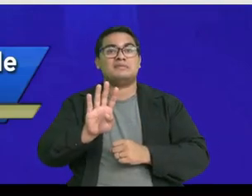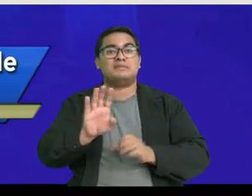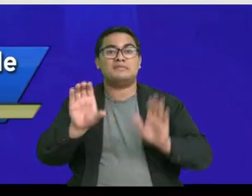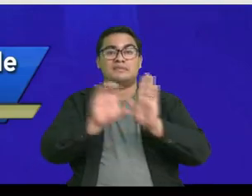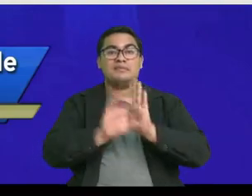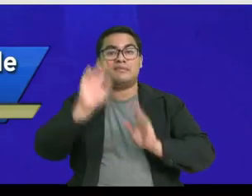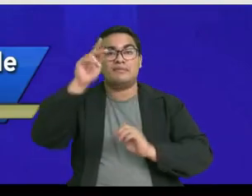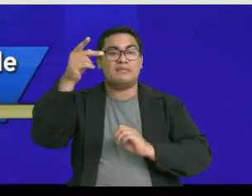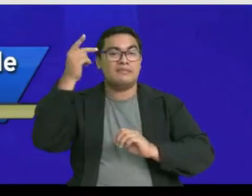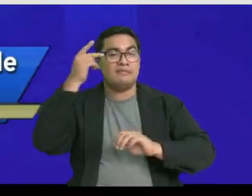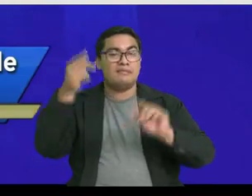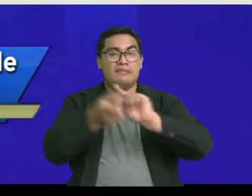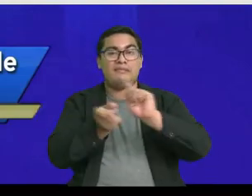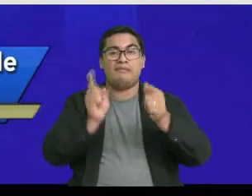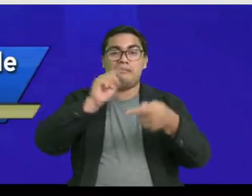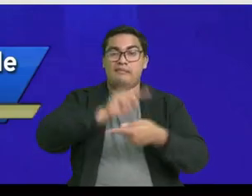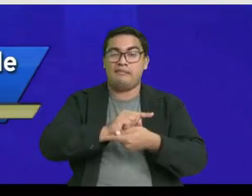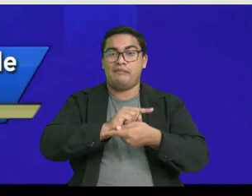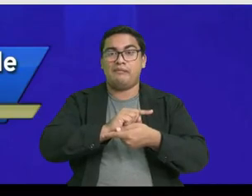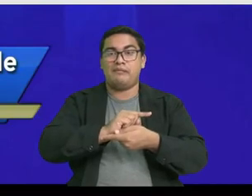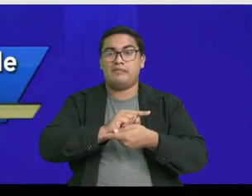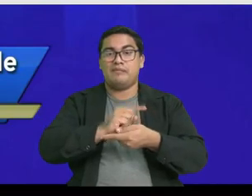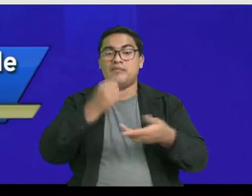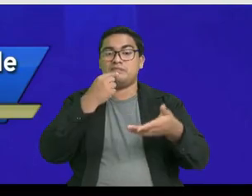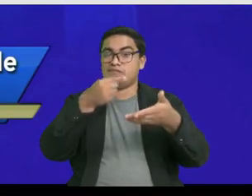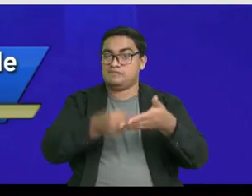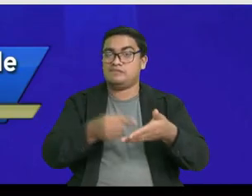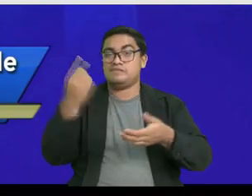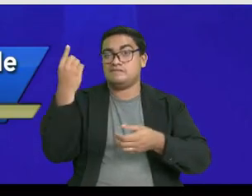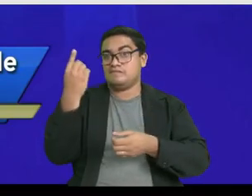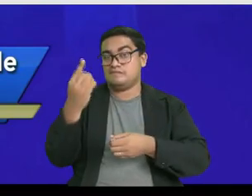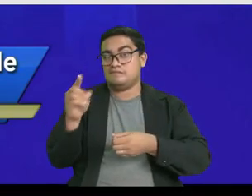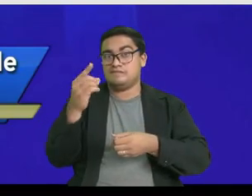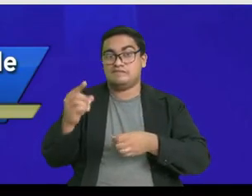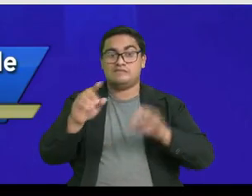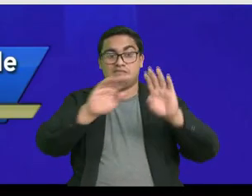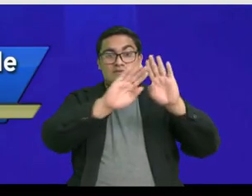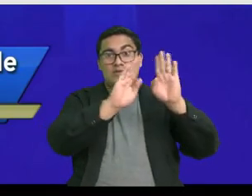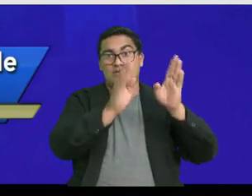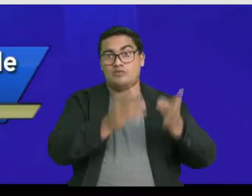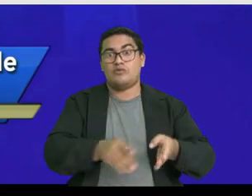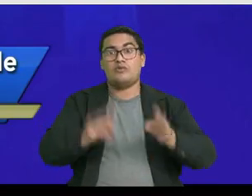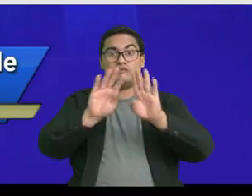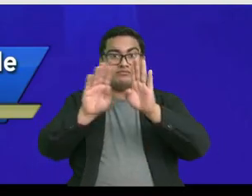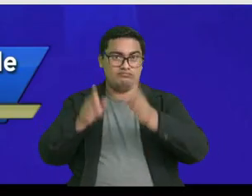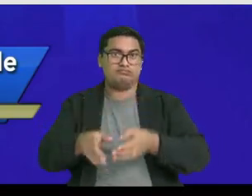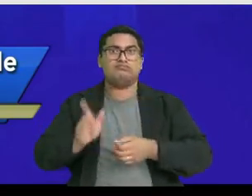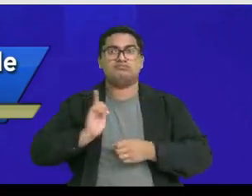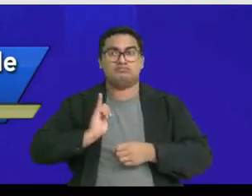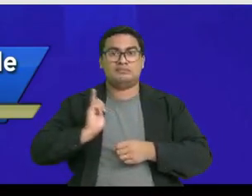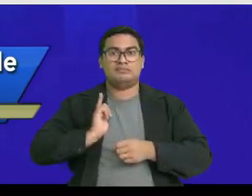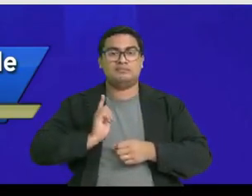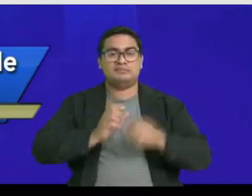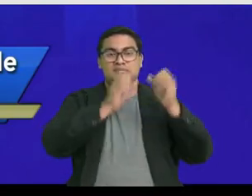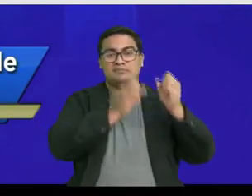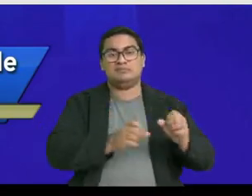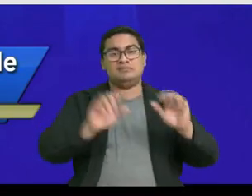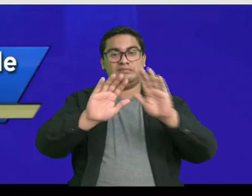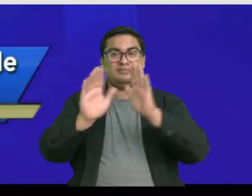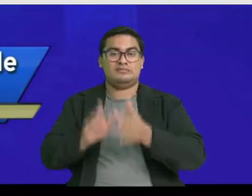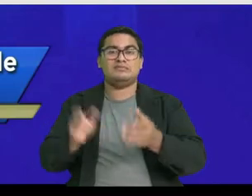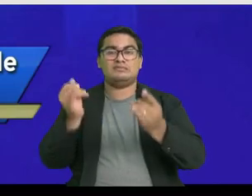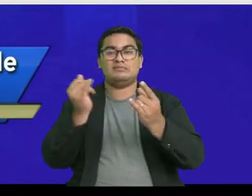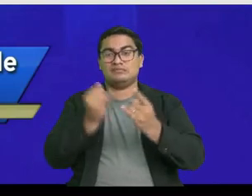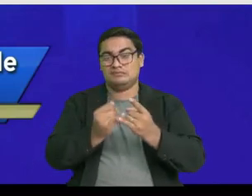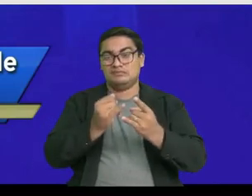la constitución política, ya los derechos que las mujeres hemos tenido en equidad de género